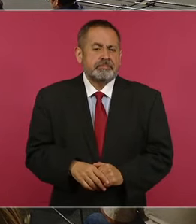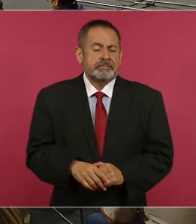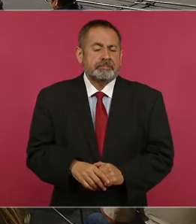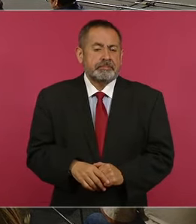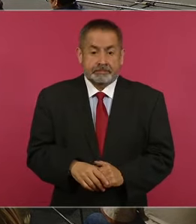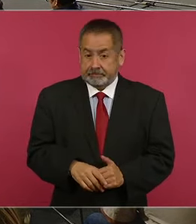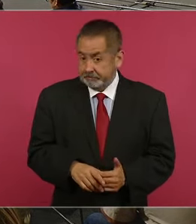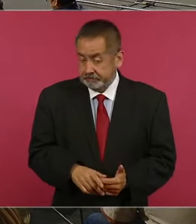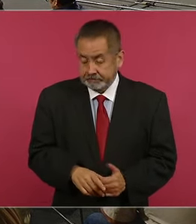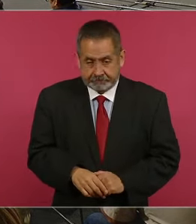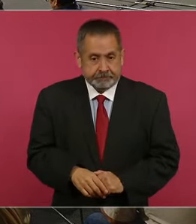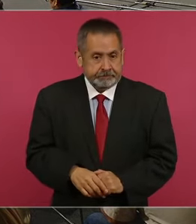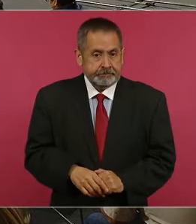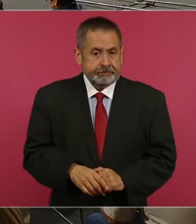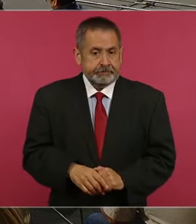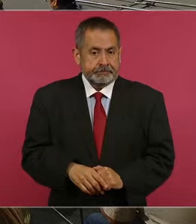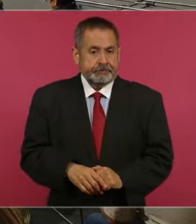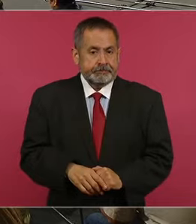Por eso,